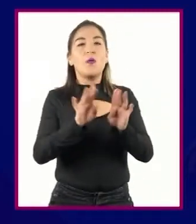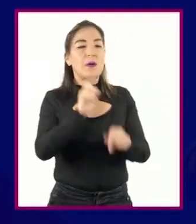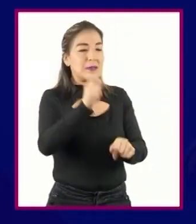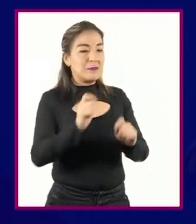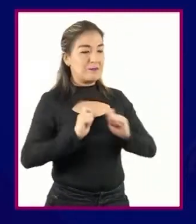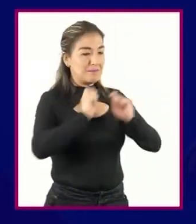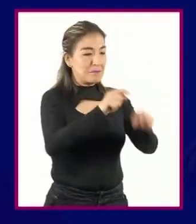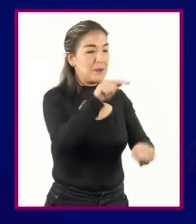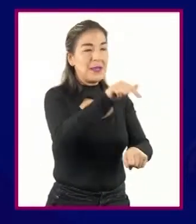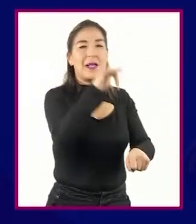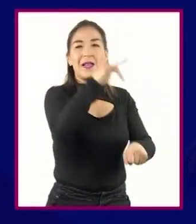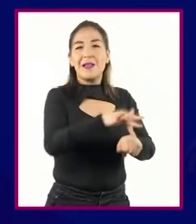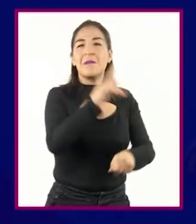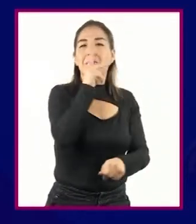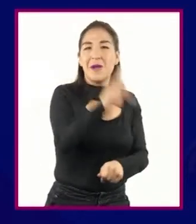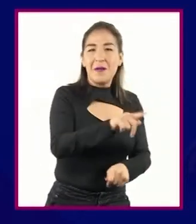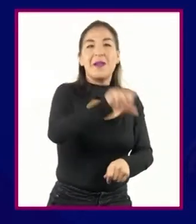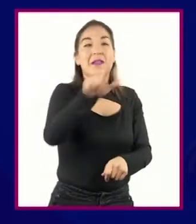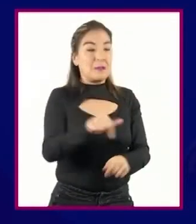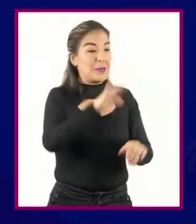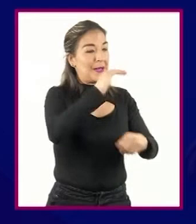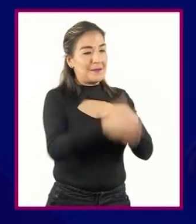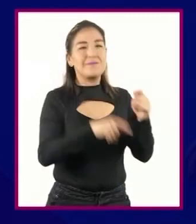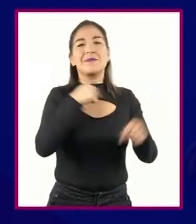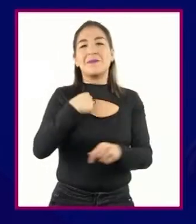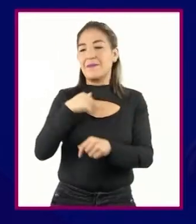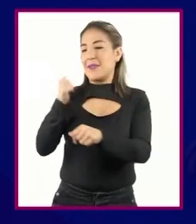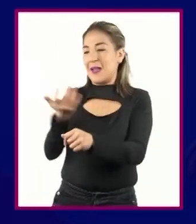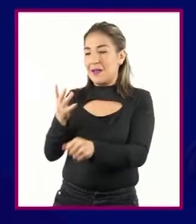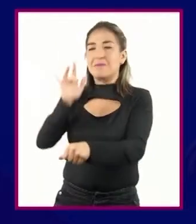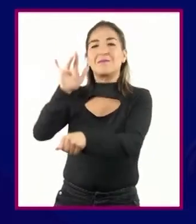ellos. Ejemplos claros de él son